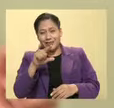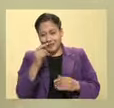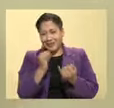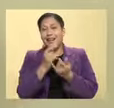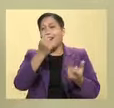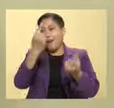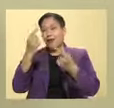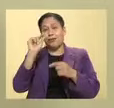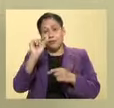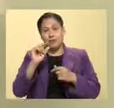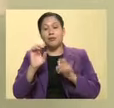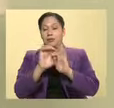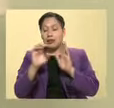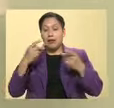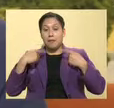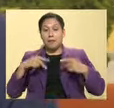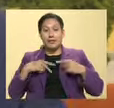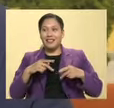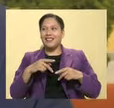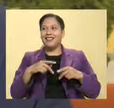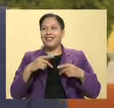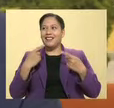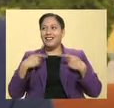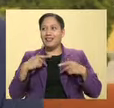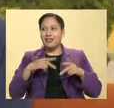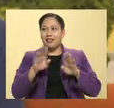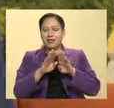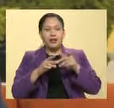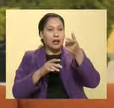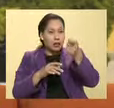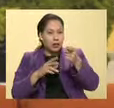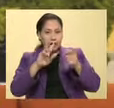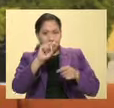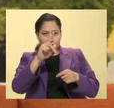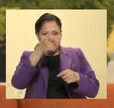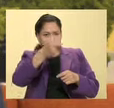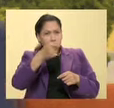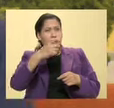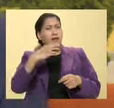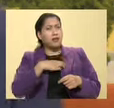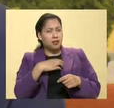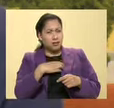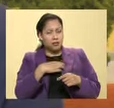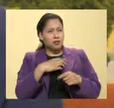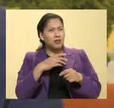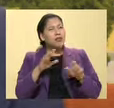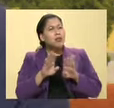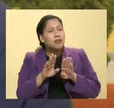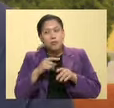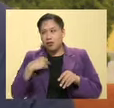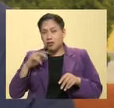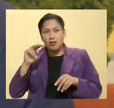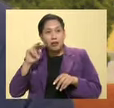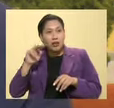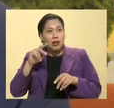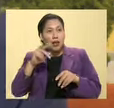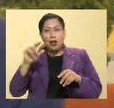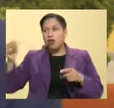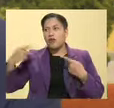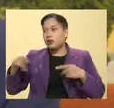somos pocos, deberíamos bueno, armar un... No hablemos, qué escatológicos nos pusimos esta mañana, pero bueno. Yo te sigo, Rodrigo, yo te sigo.